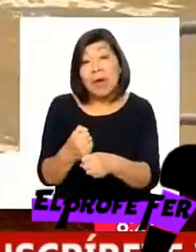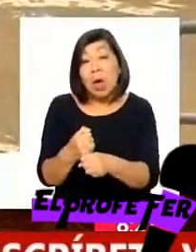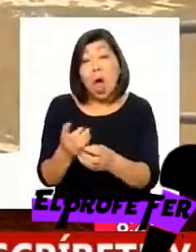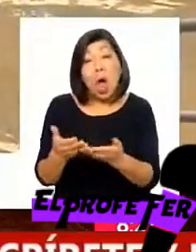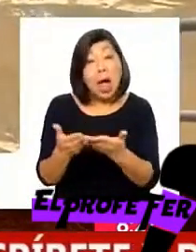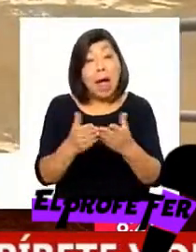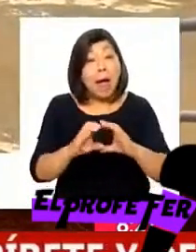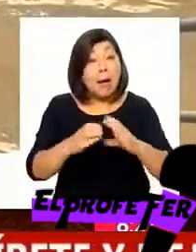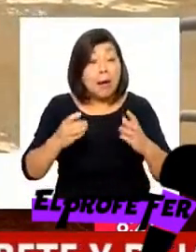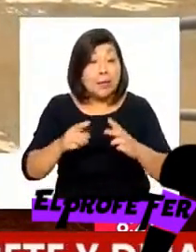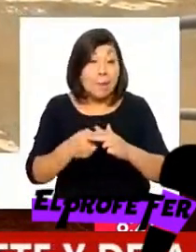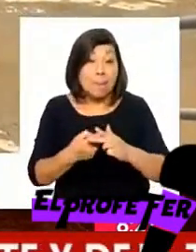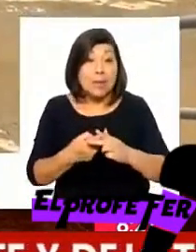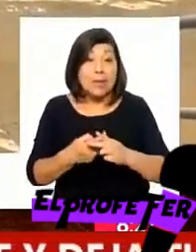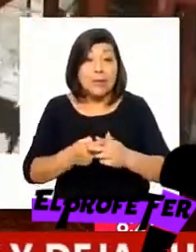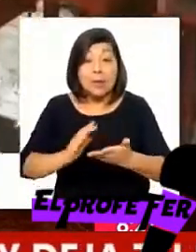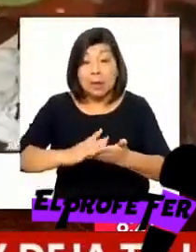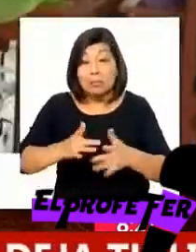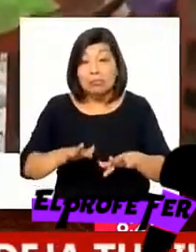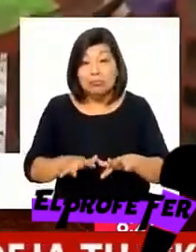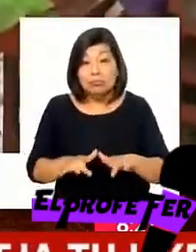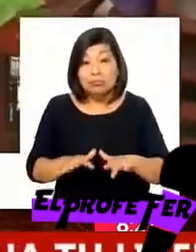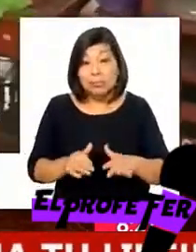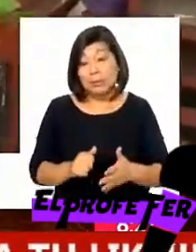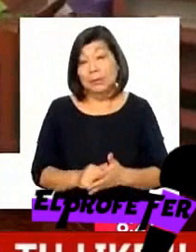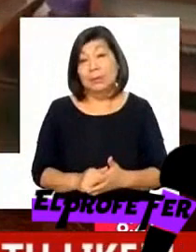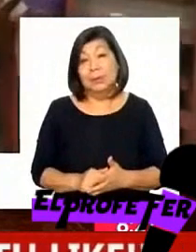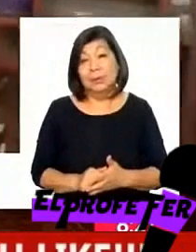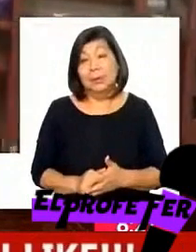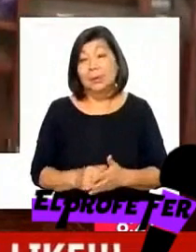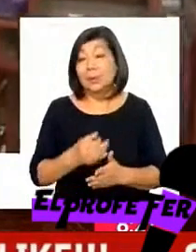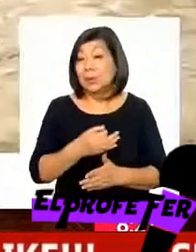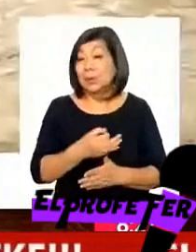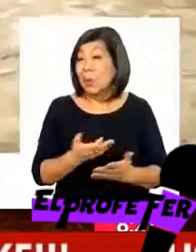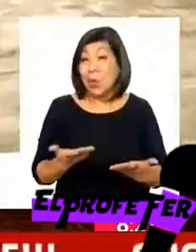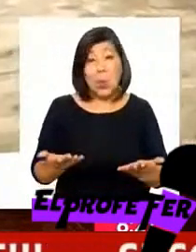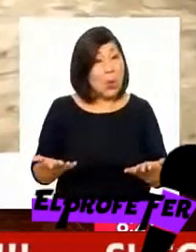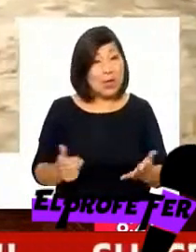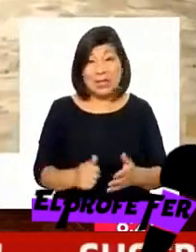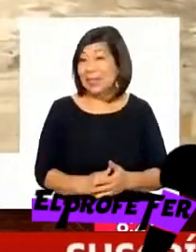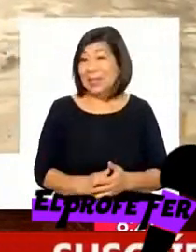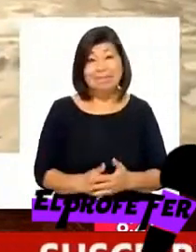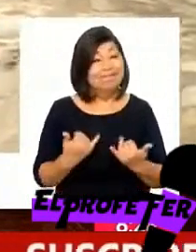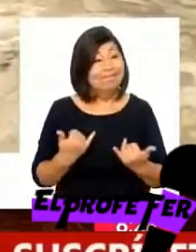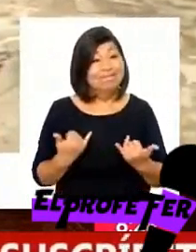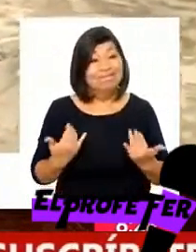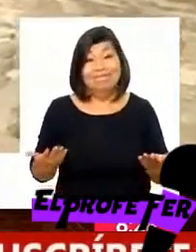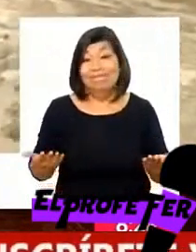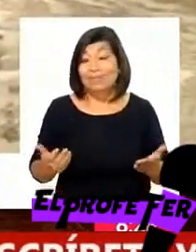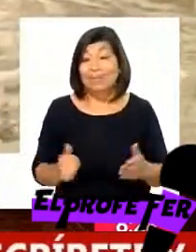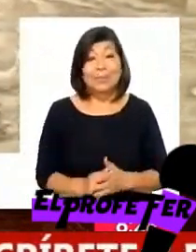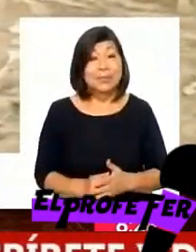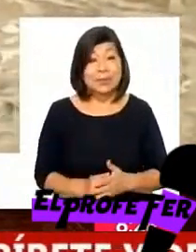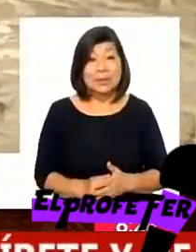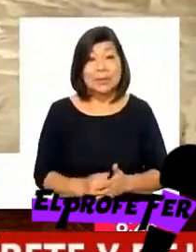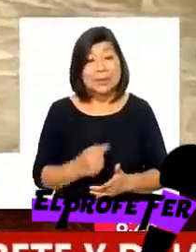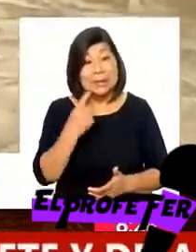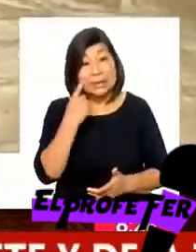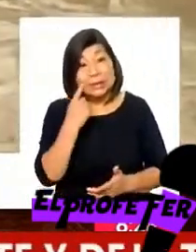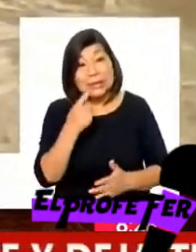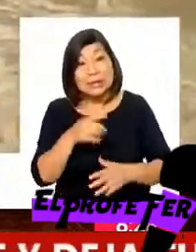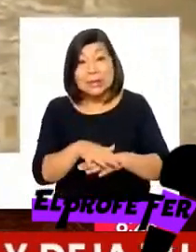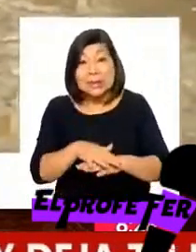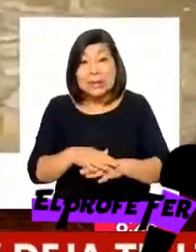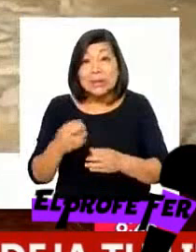que hay instituciones en zonas especialmente rurales donde no hay conectividad. En esos casos estamos